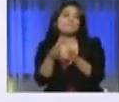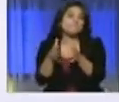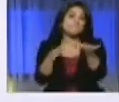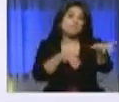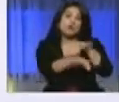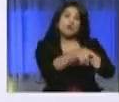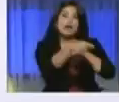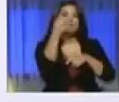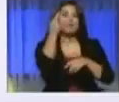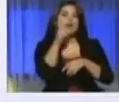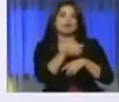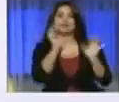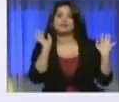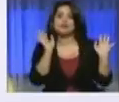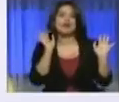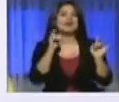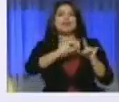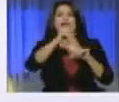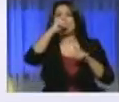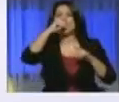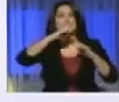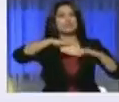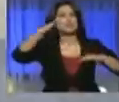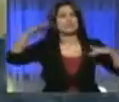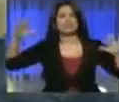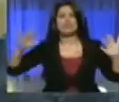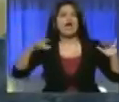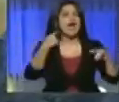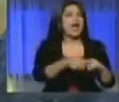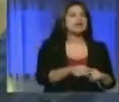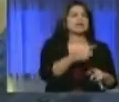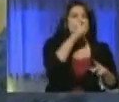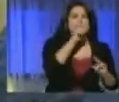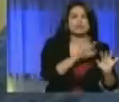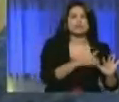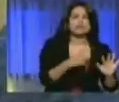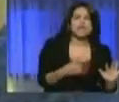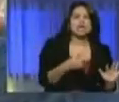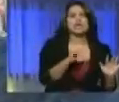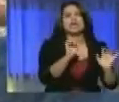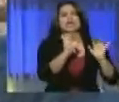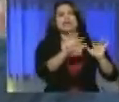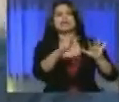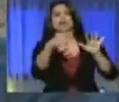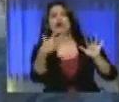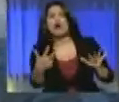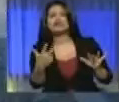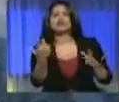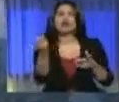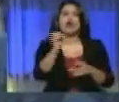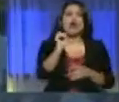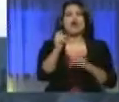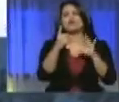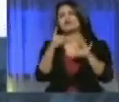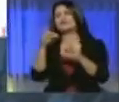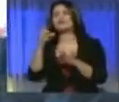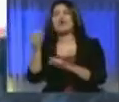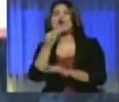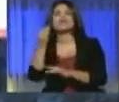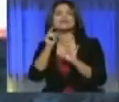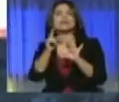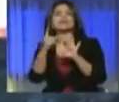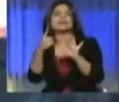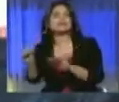de todas las edades. Ahí uno consigue muchachas de 16, de 18 y muchachas de 60, de 80, de